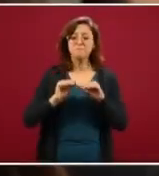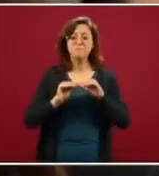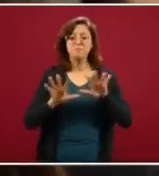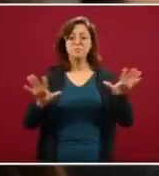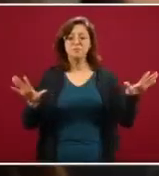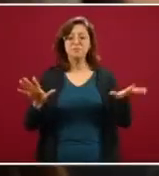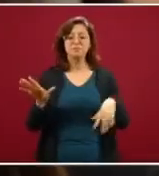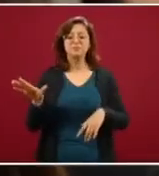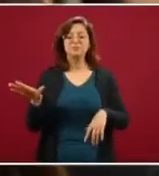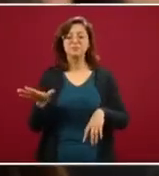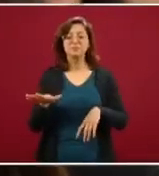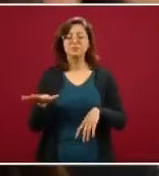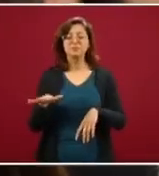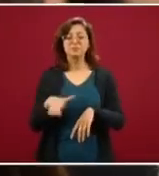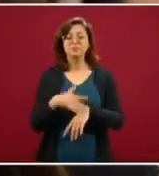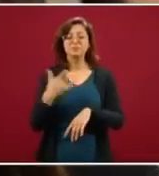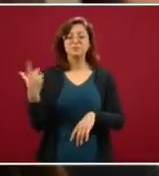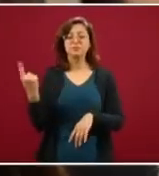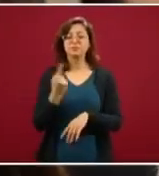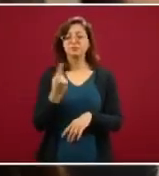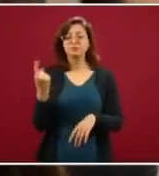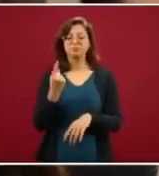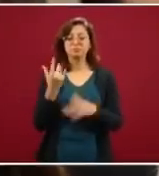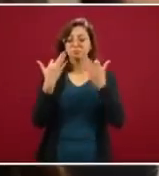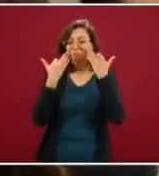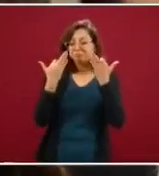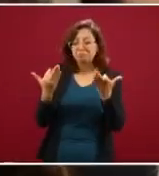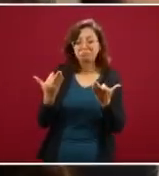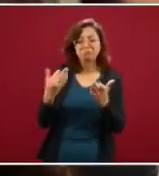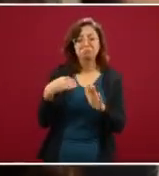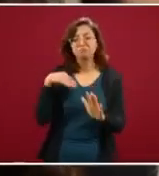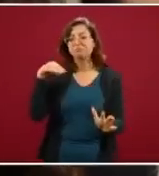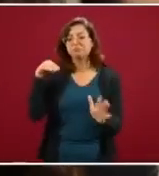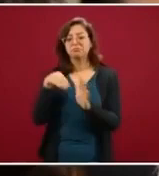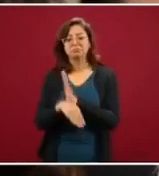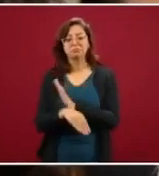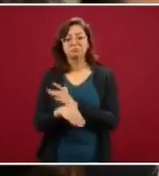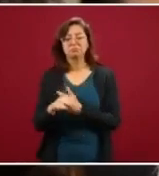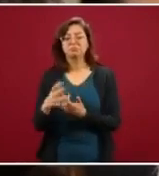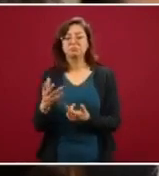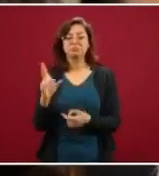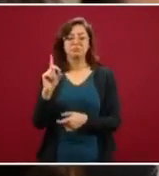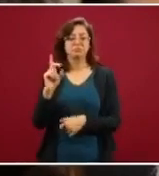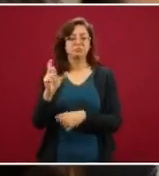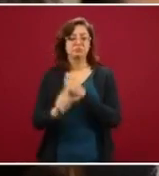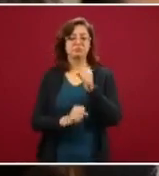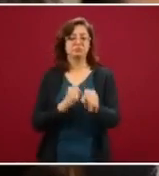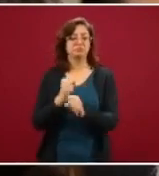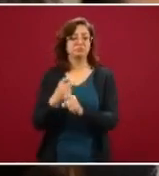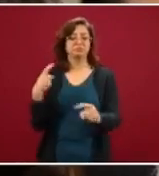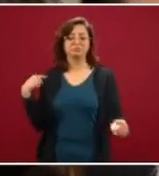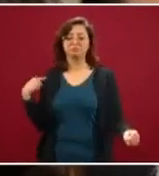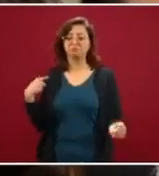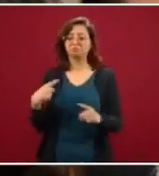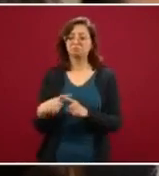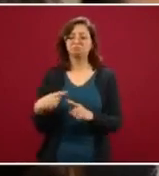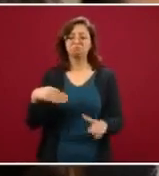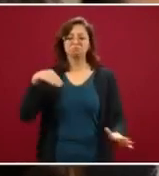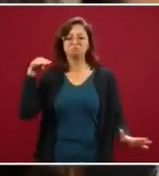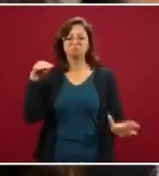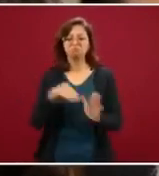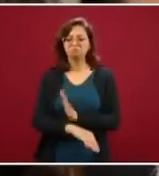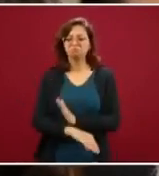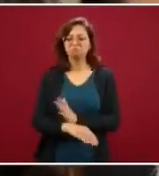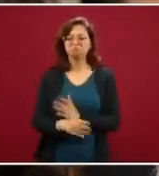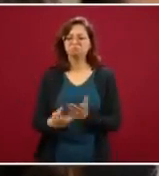porque a la luz de los logros, pues ha sido un fracaso. En materia de los 30 años, ha sido un fracaso total, porque la pauperización